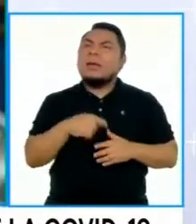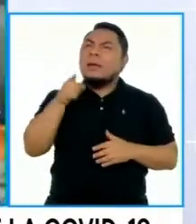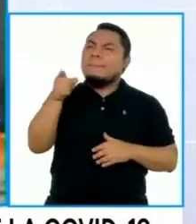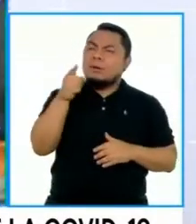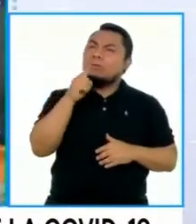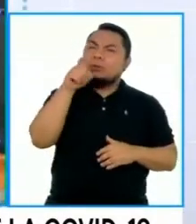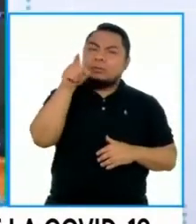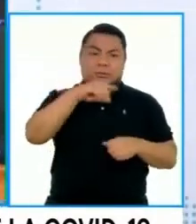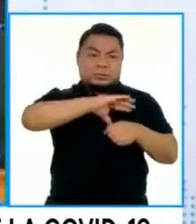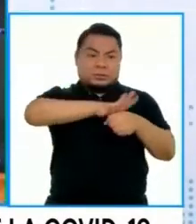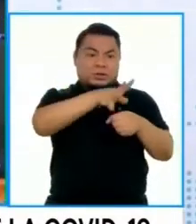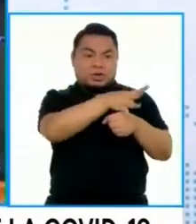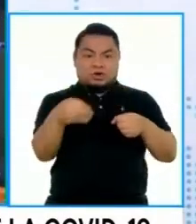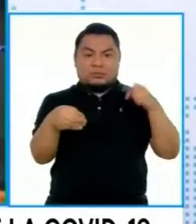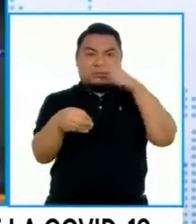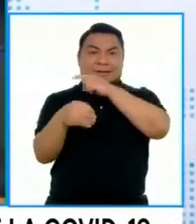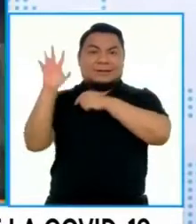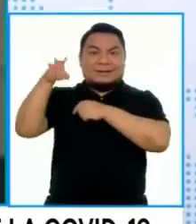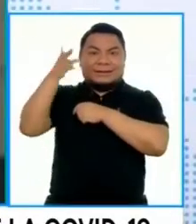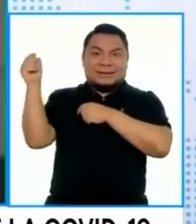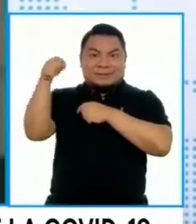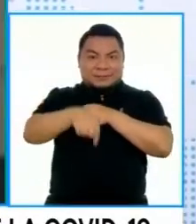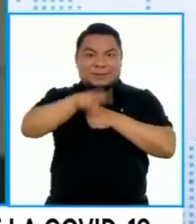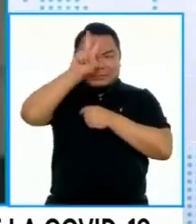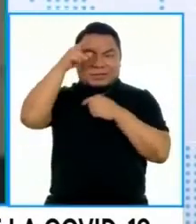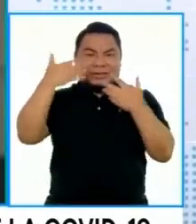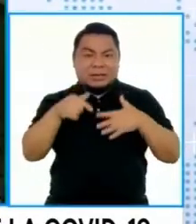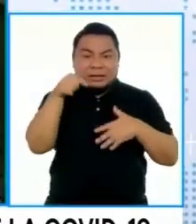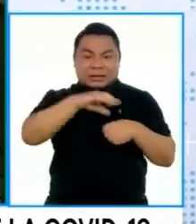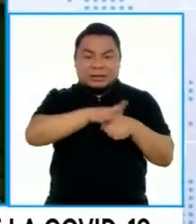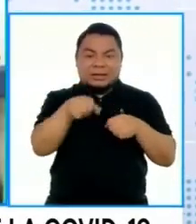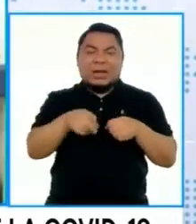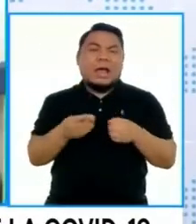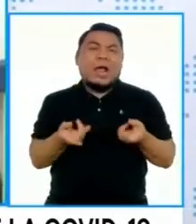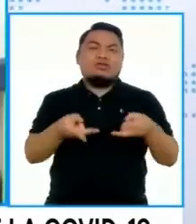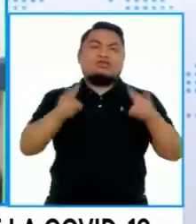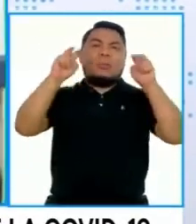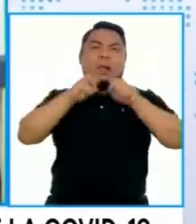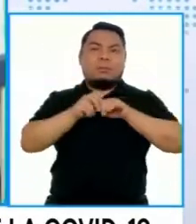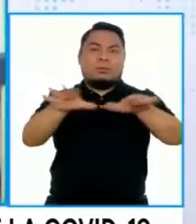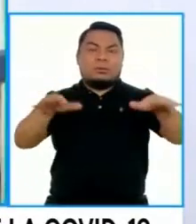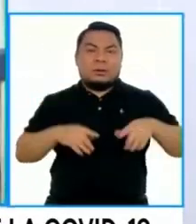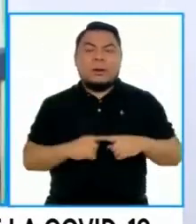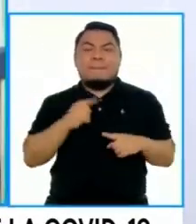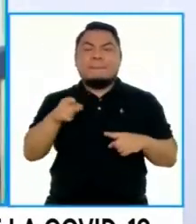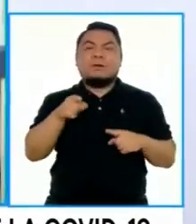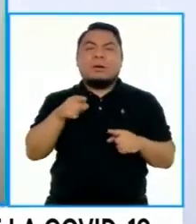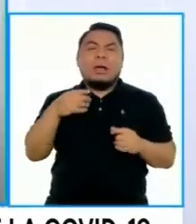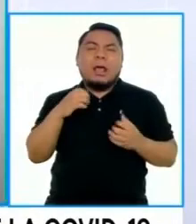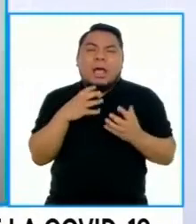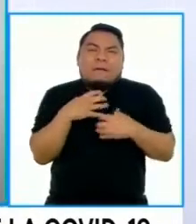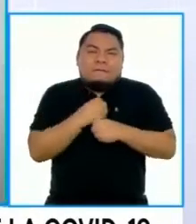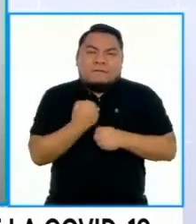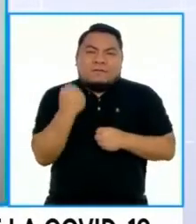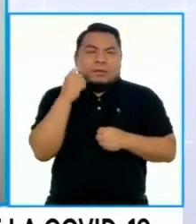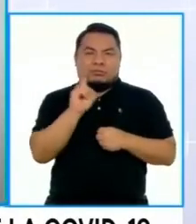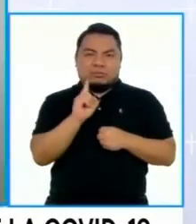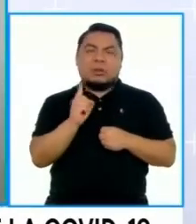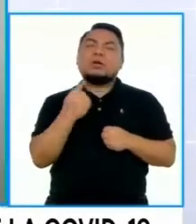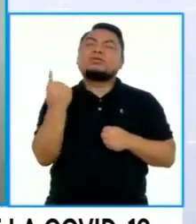ha mencionado, es más contagiosa, pero no tan letal como la otra, no hay manera de